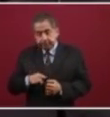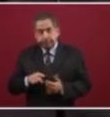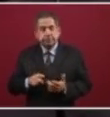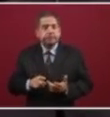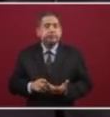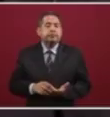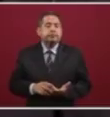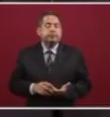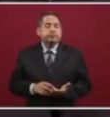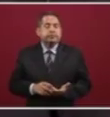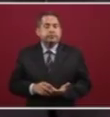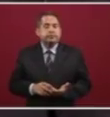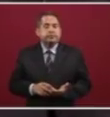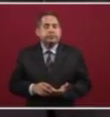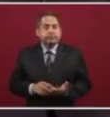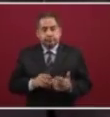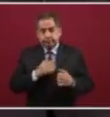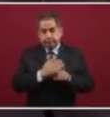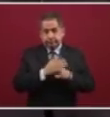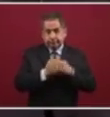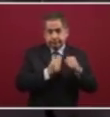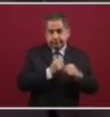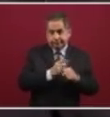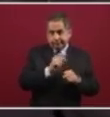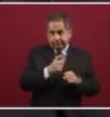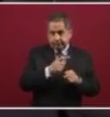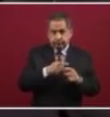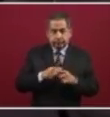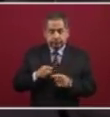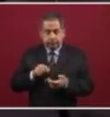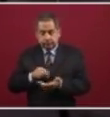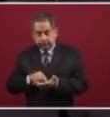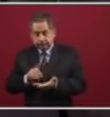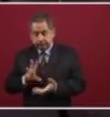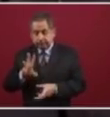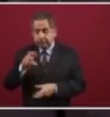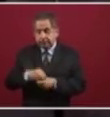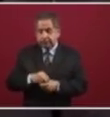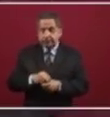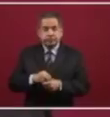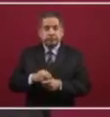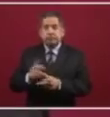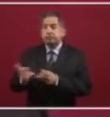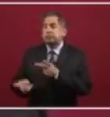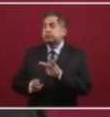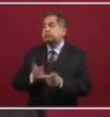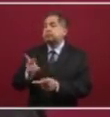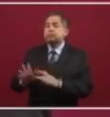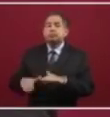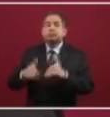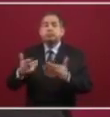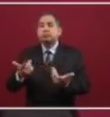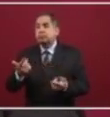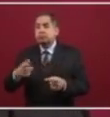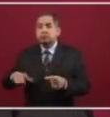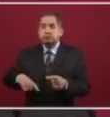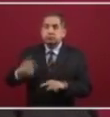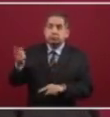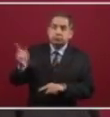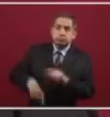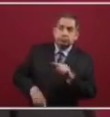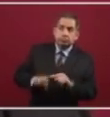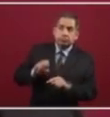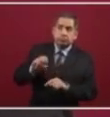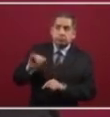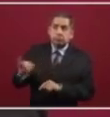lo de la consulta para la revocación del mandato y que si no